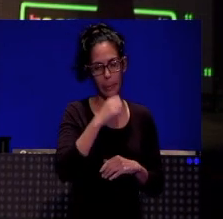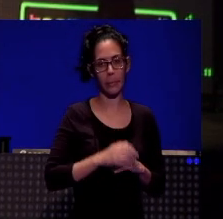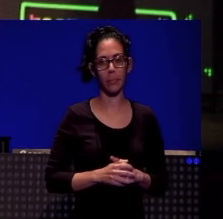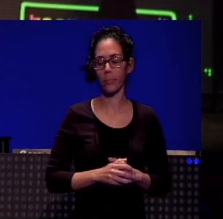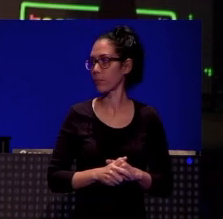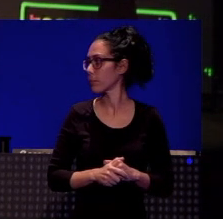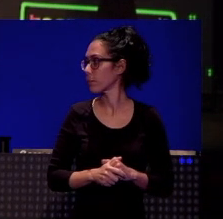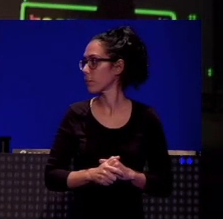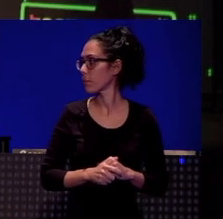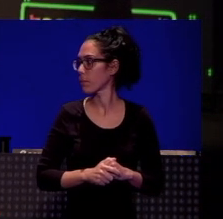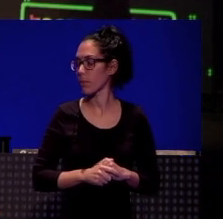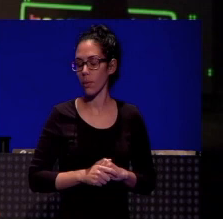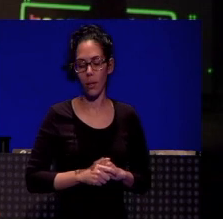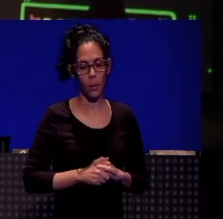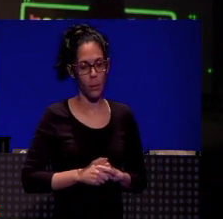bueno